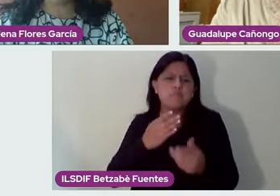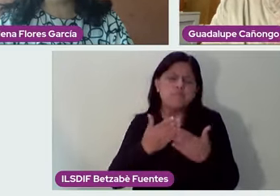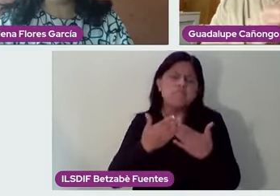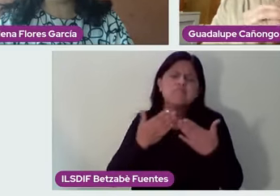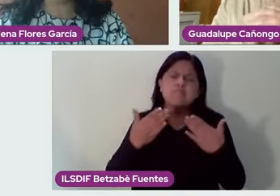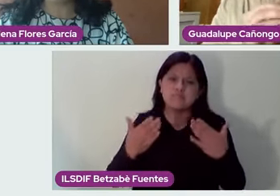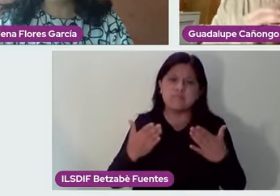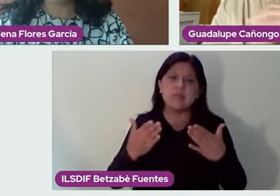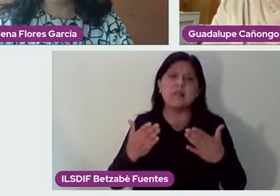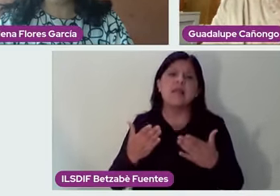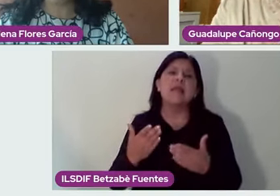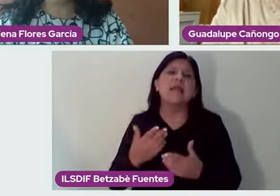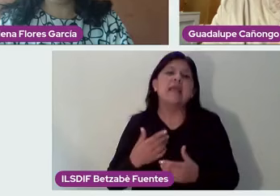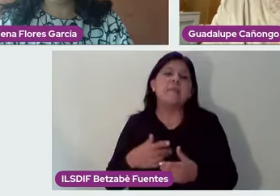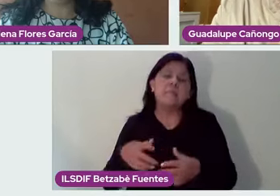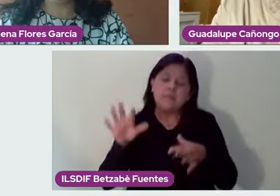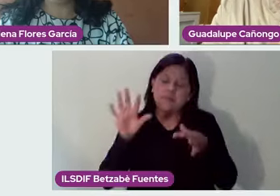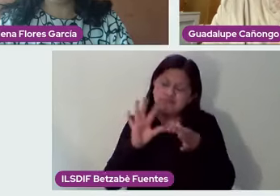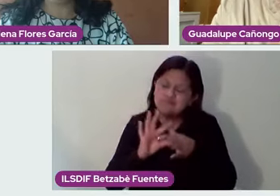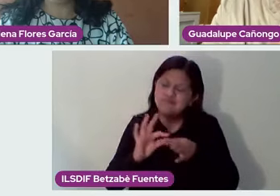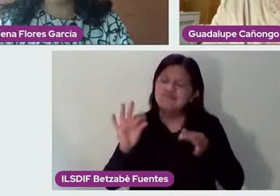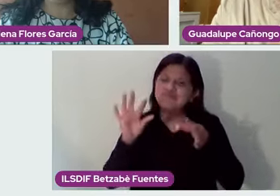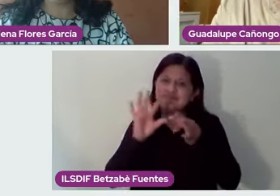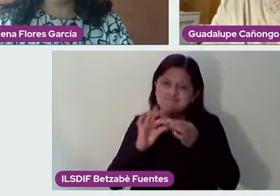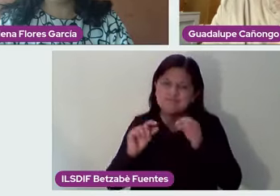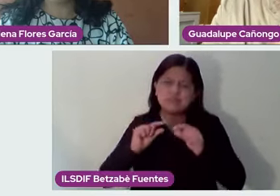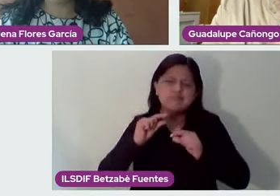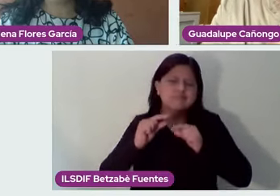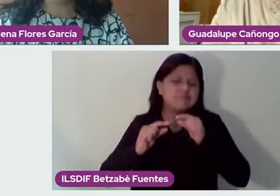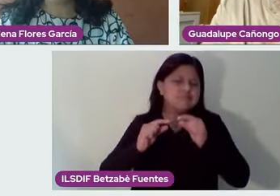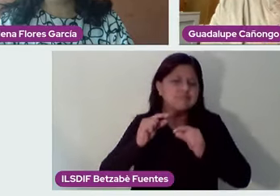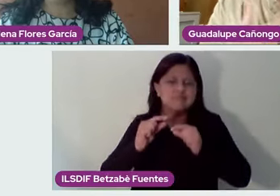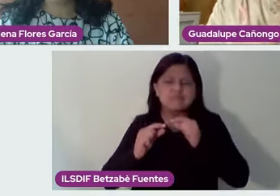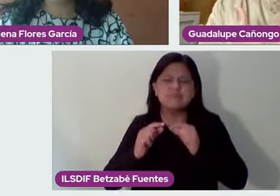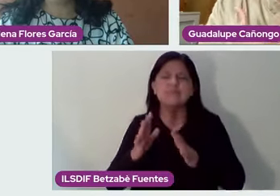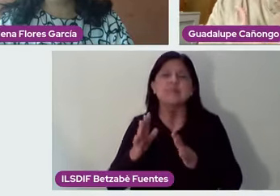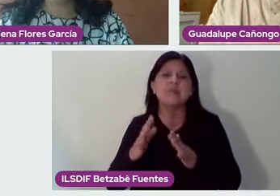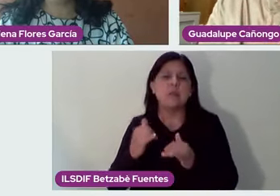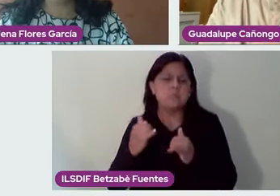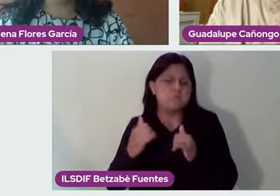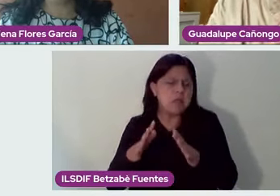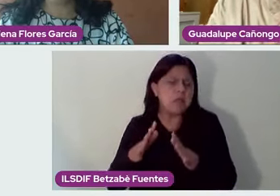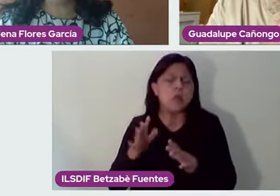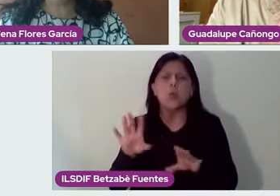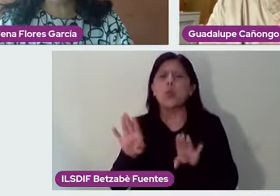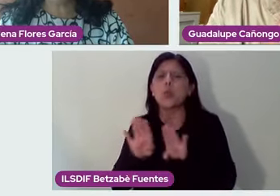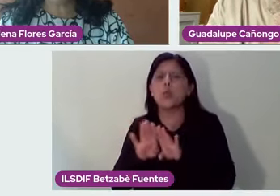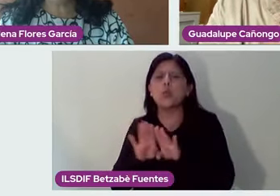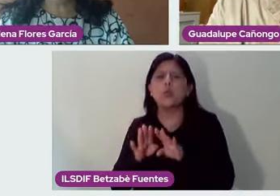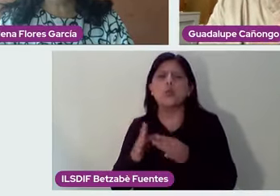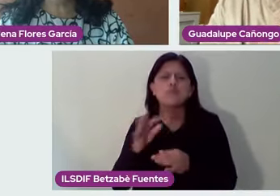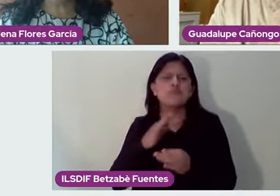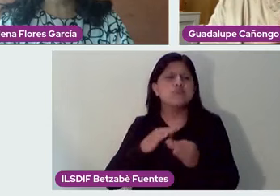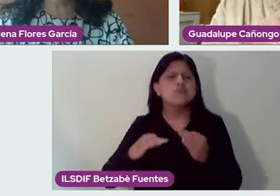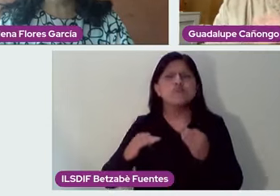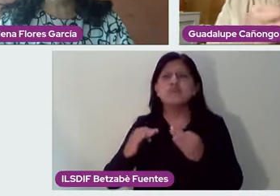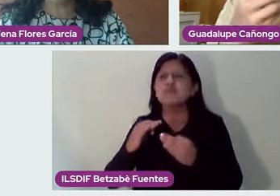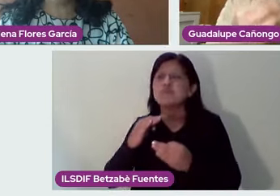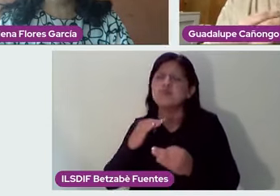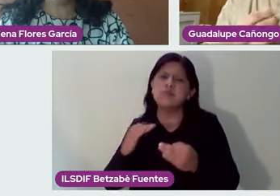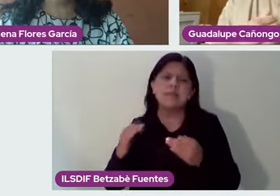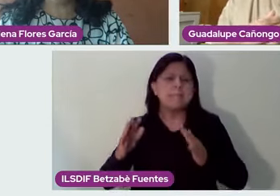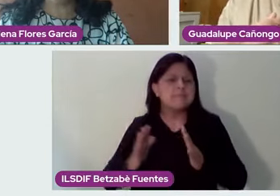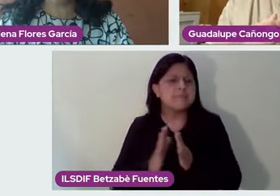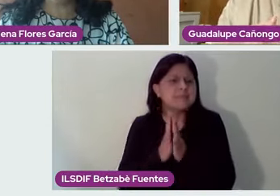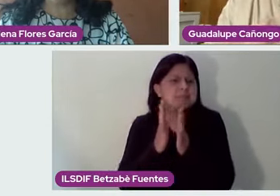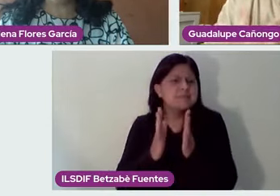oportunidad de detallar un poco acerca del escenario en el que nos estamos desenvolviendo y